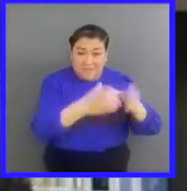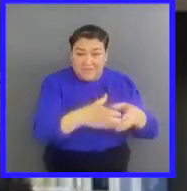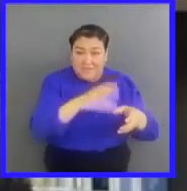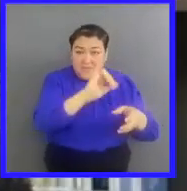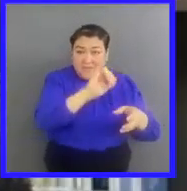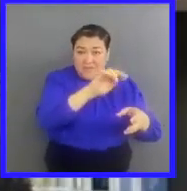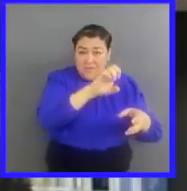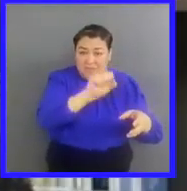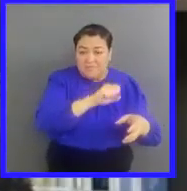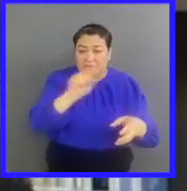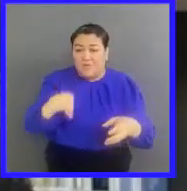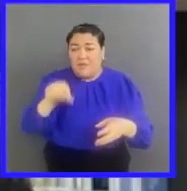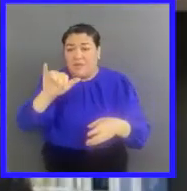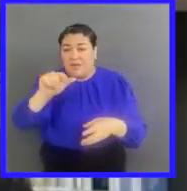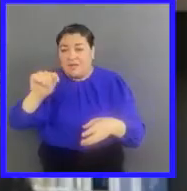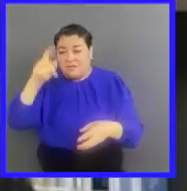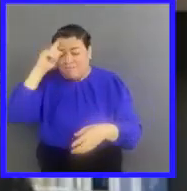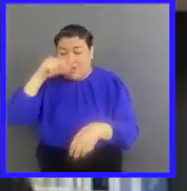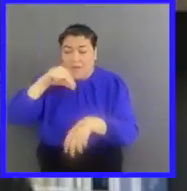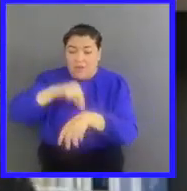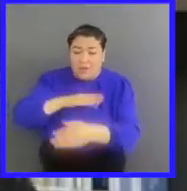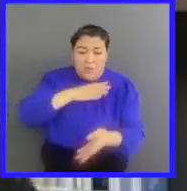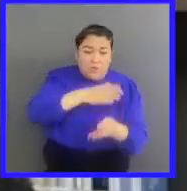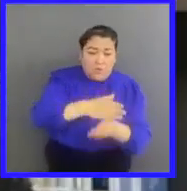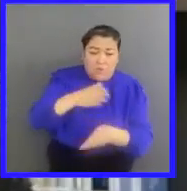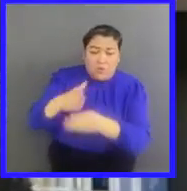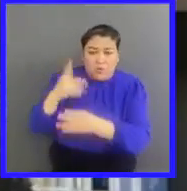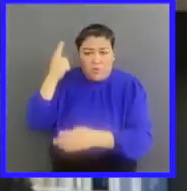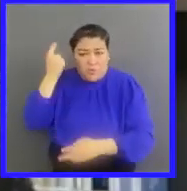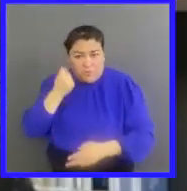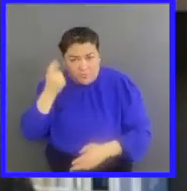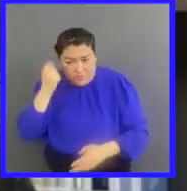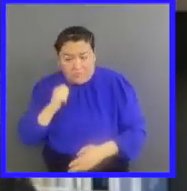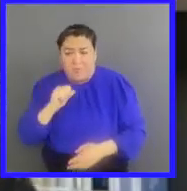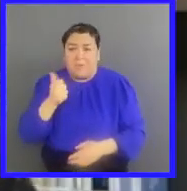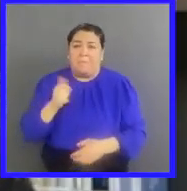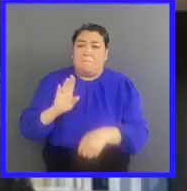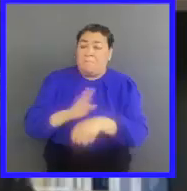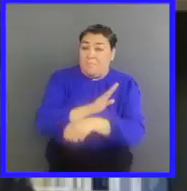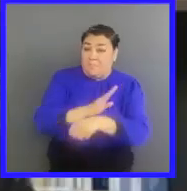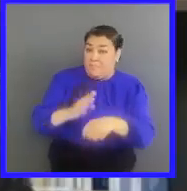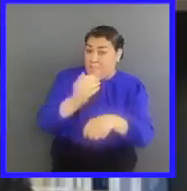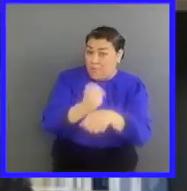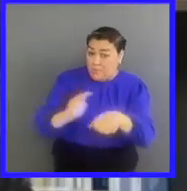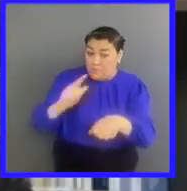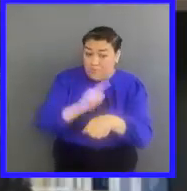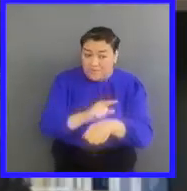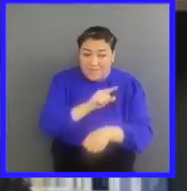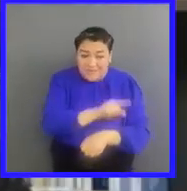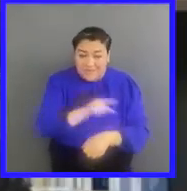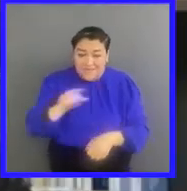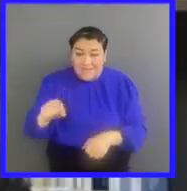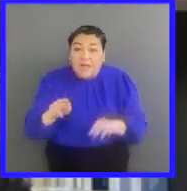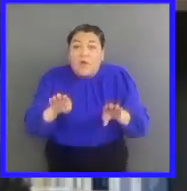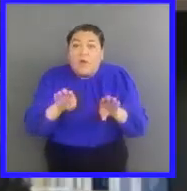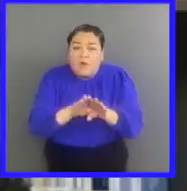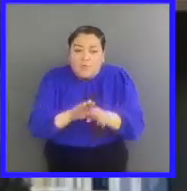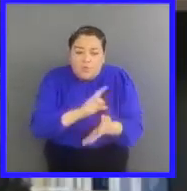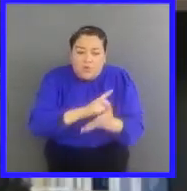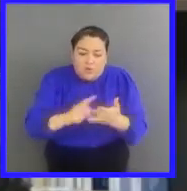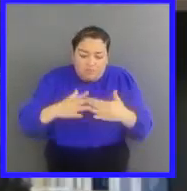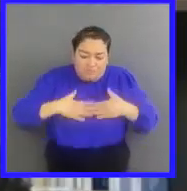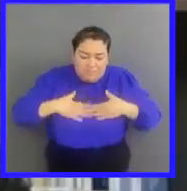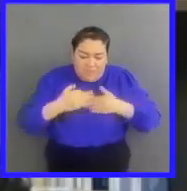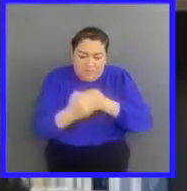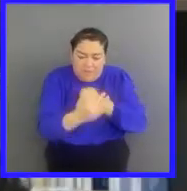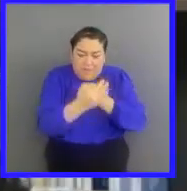acceder a servicios médicos, pensiones y prestaciones sociales, entender cómo proteger estos derechos fundamentales a través del